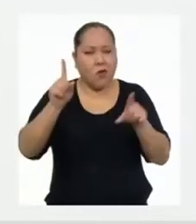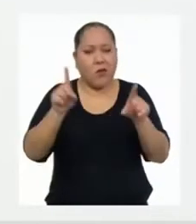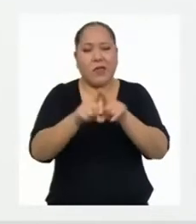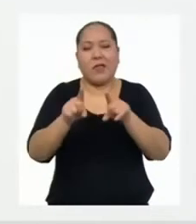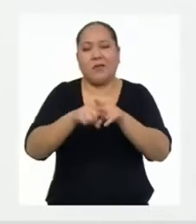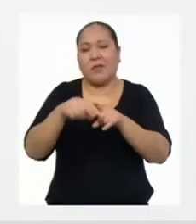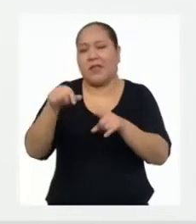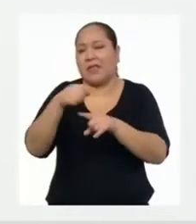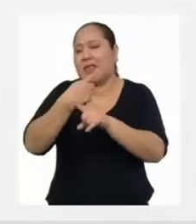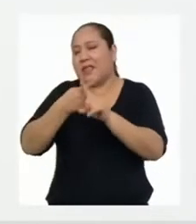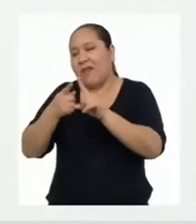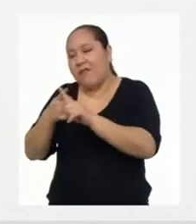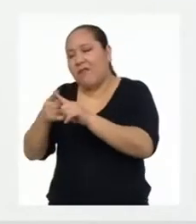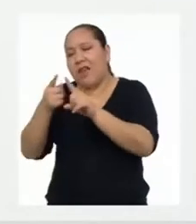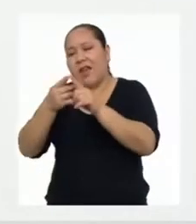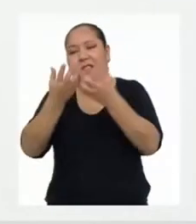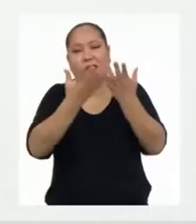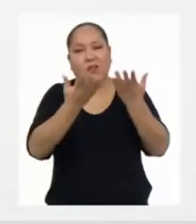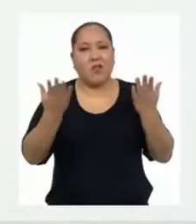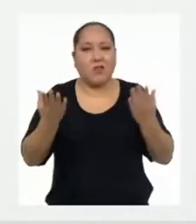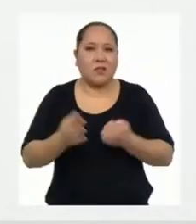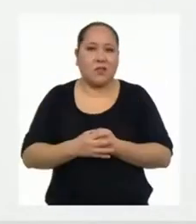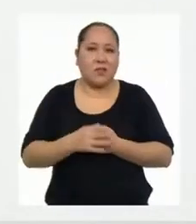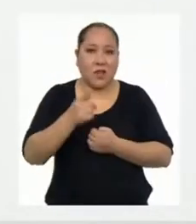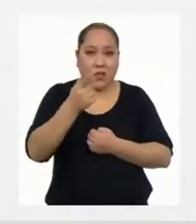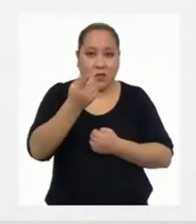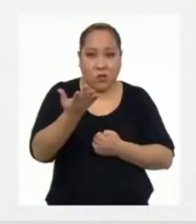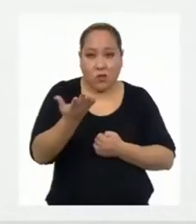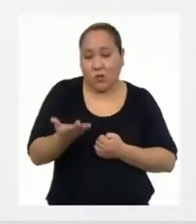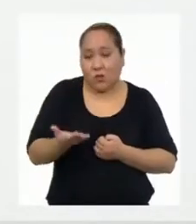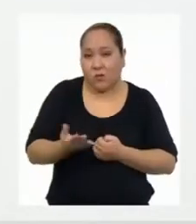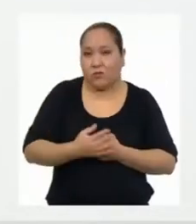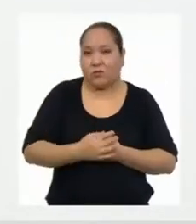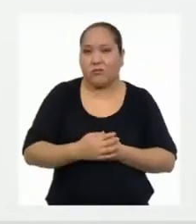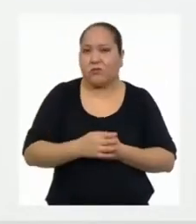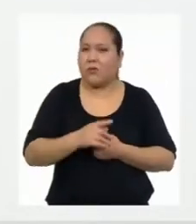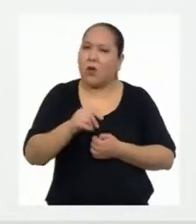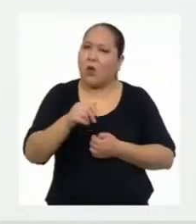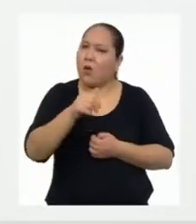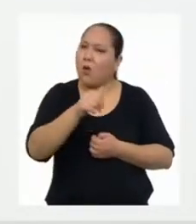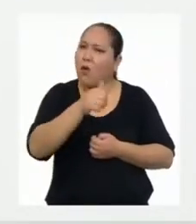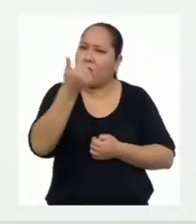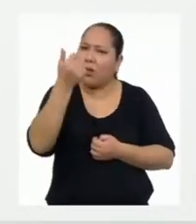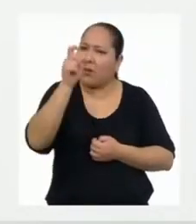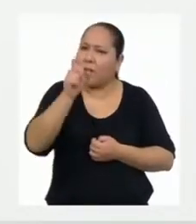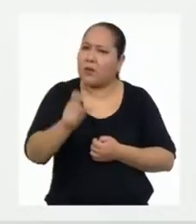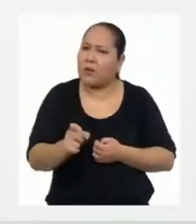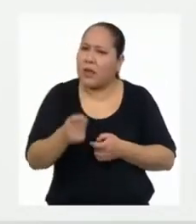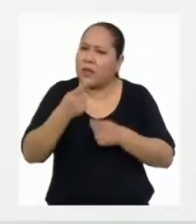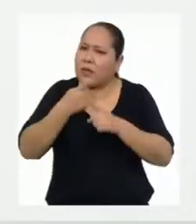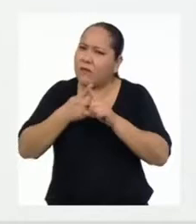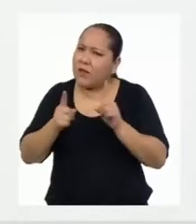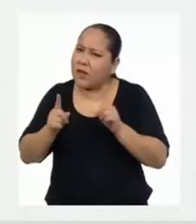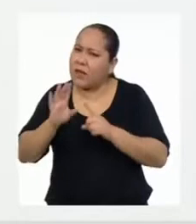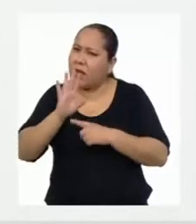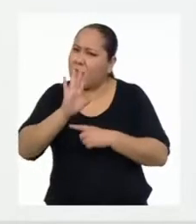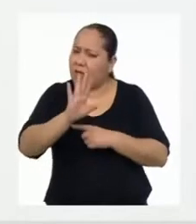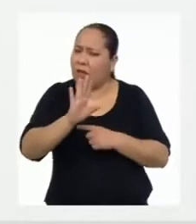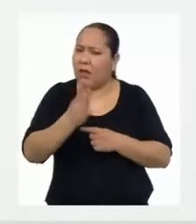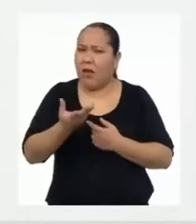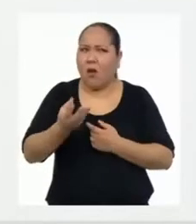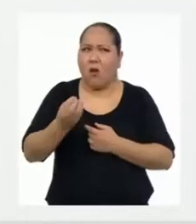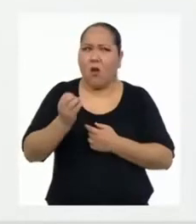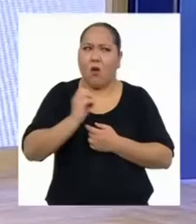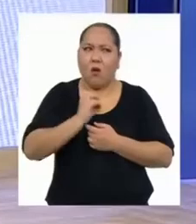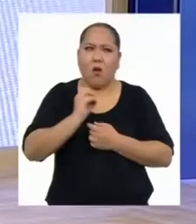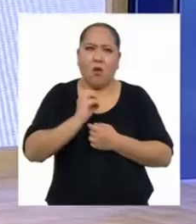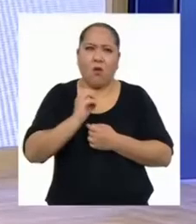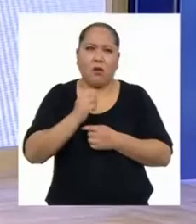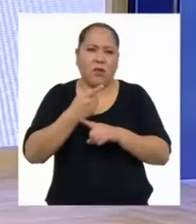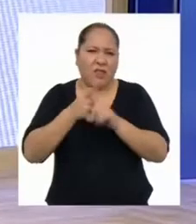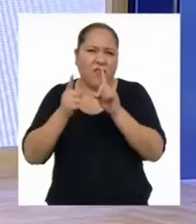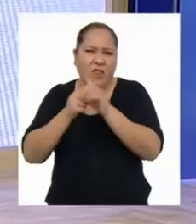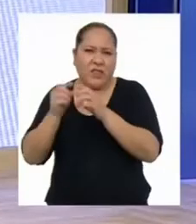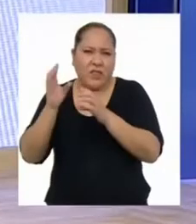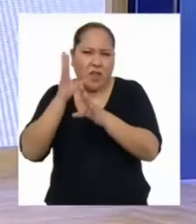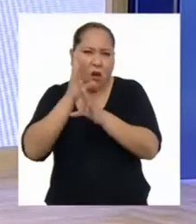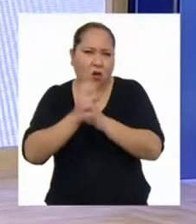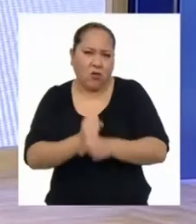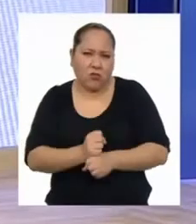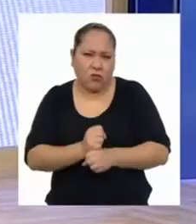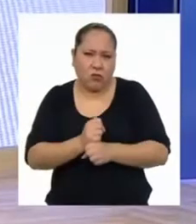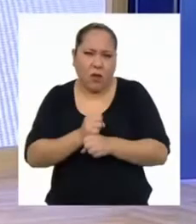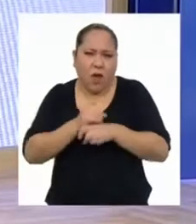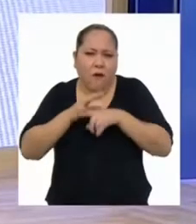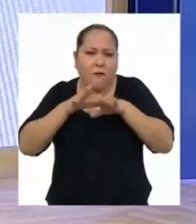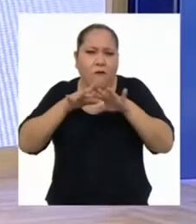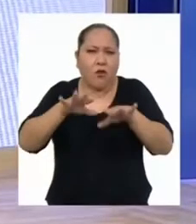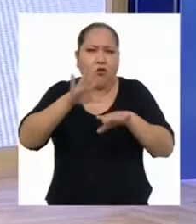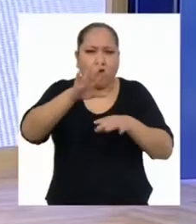actividades. En tu caso, ¿qué persona diferente a ti o con otras costumbres ha influido en tu vida? Bueno,